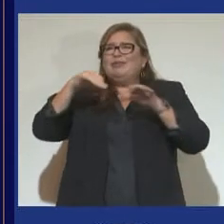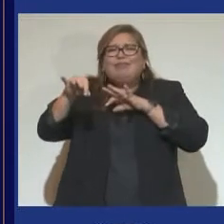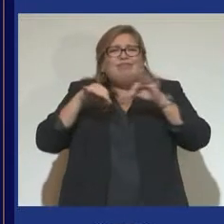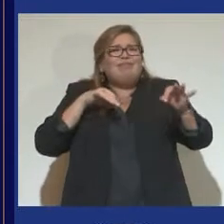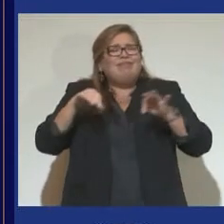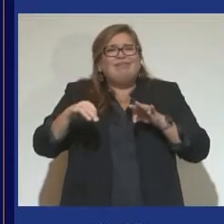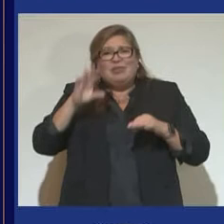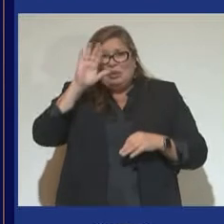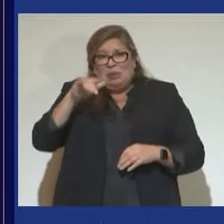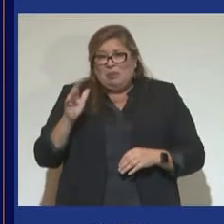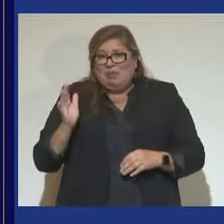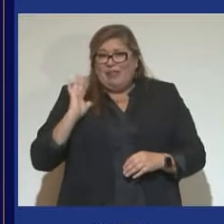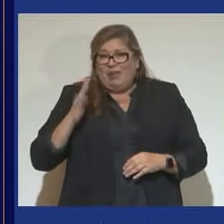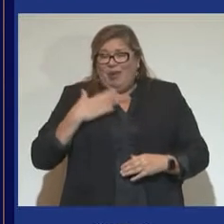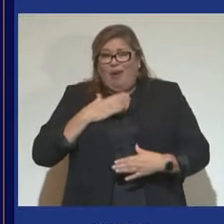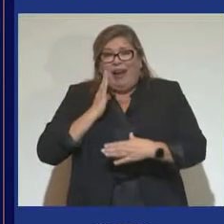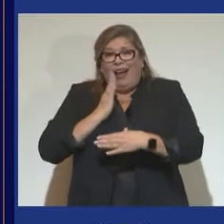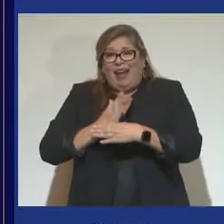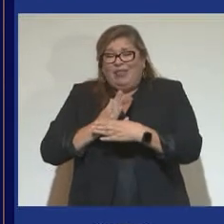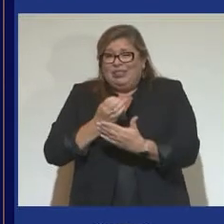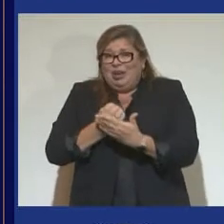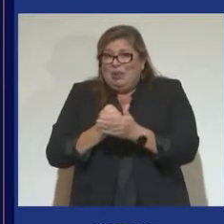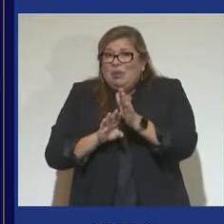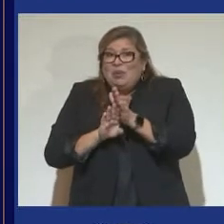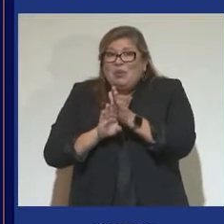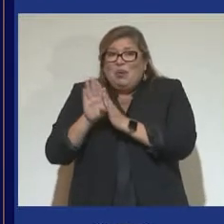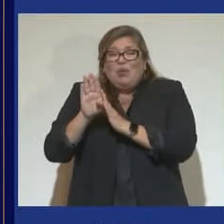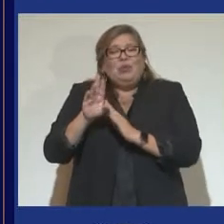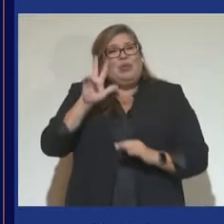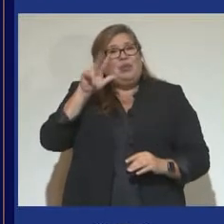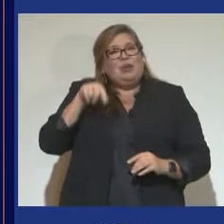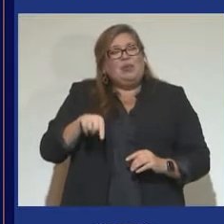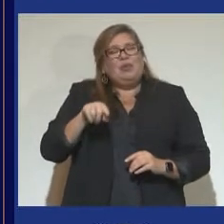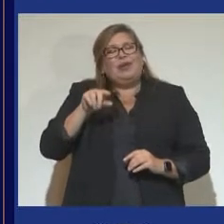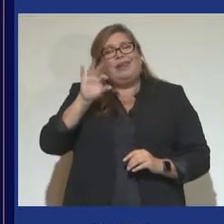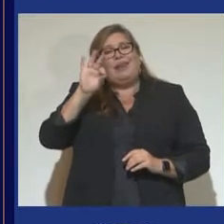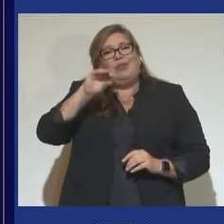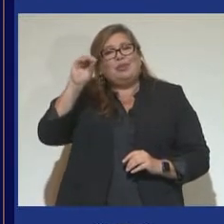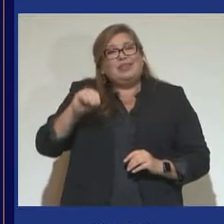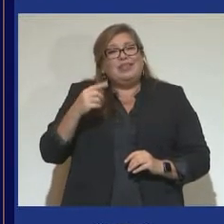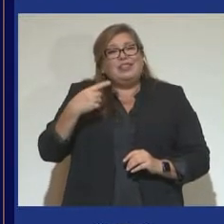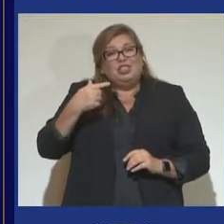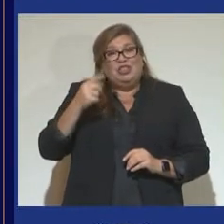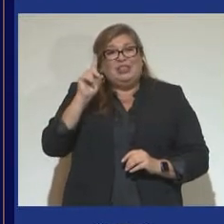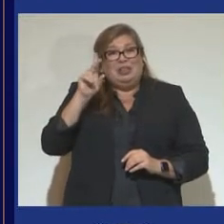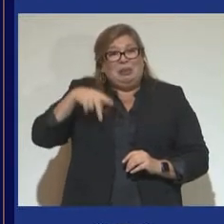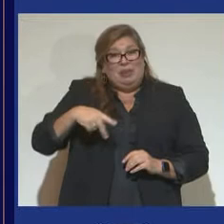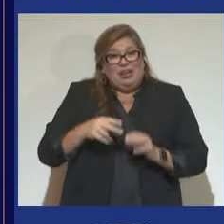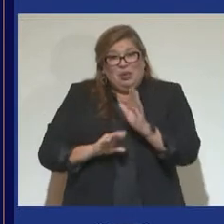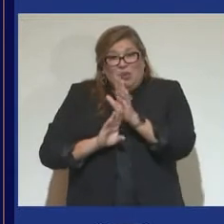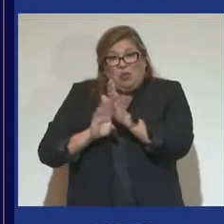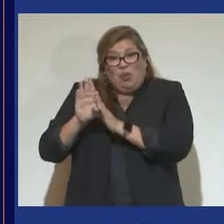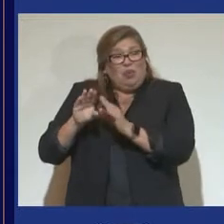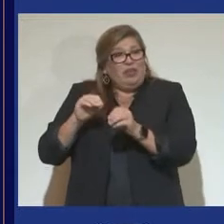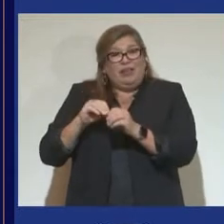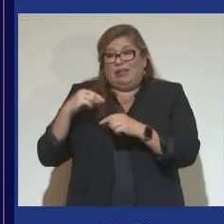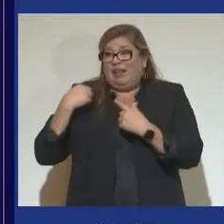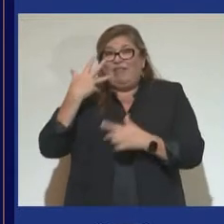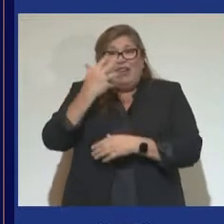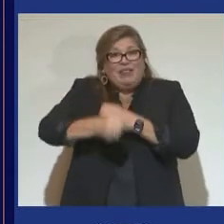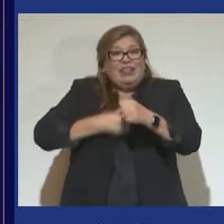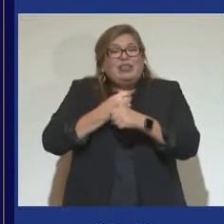cuanto al hecho de que el promedio del producto territorial bruto era de 3.9 por ciento a través de los últimos